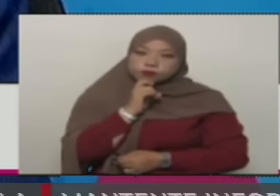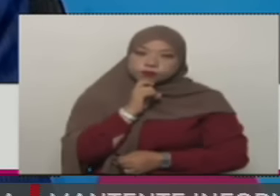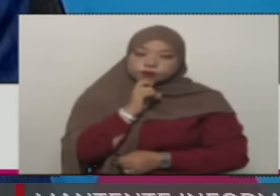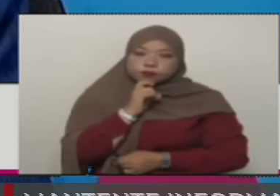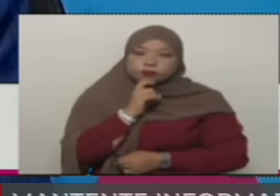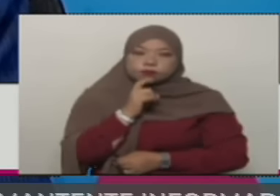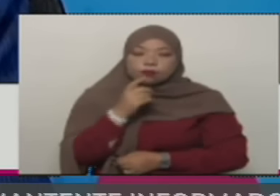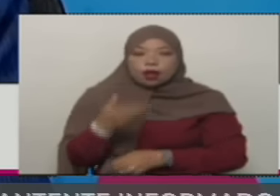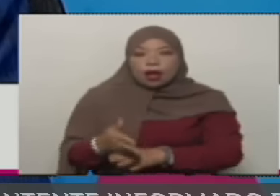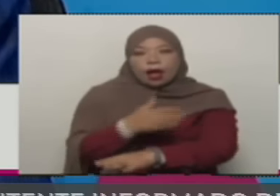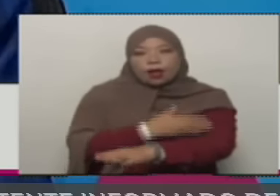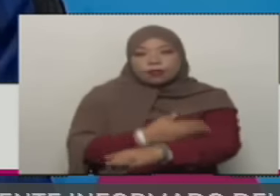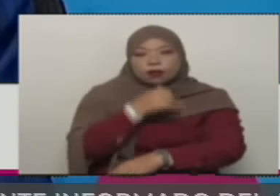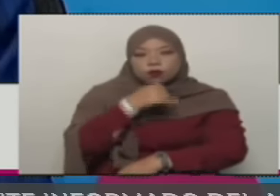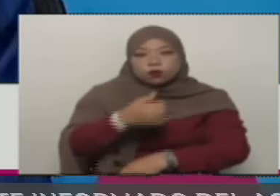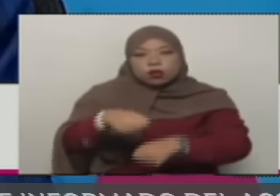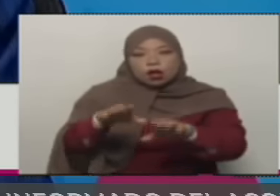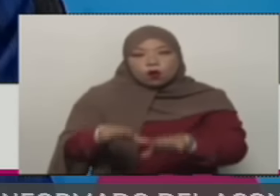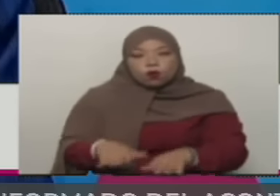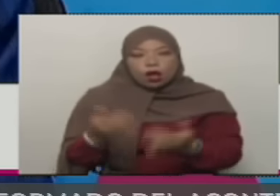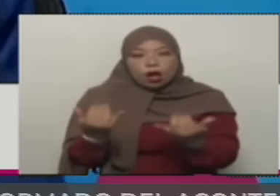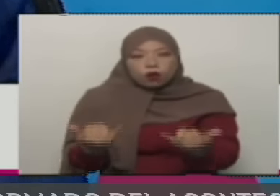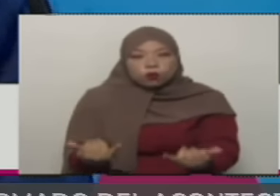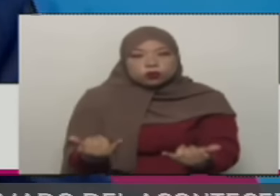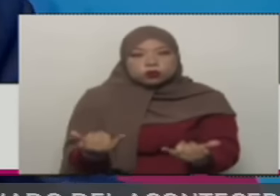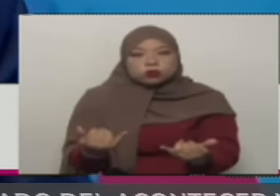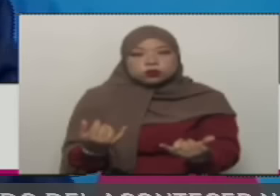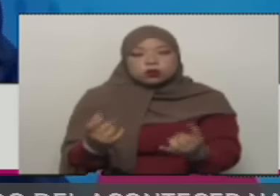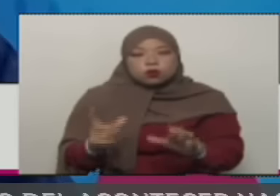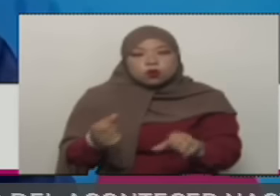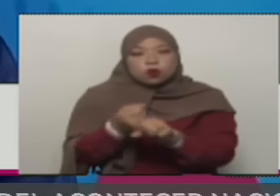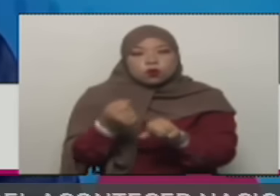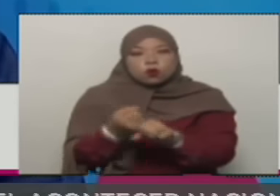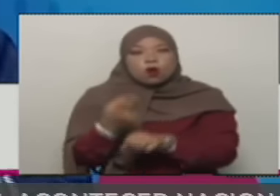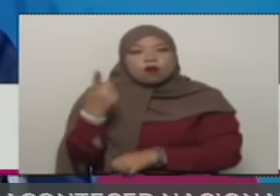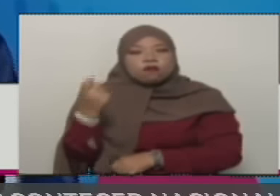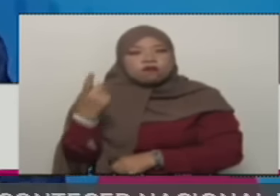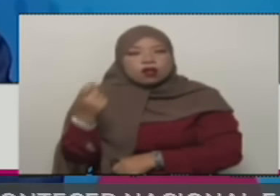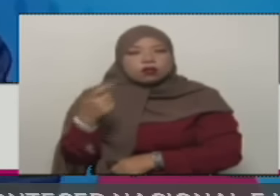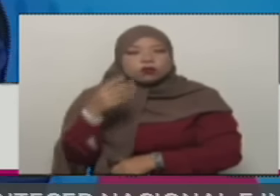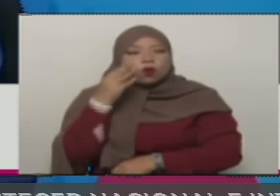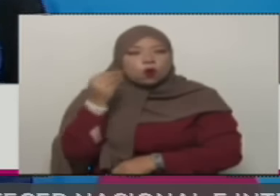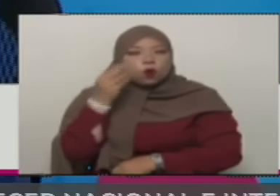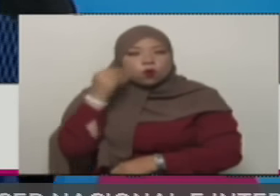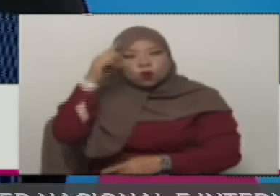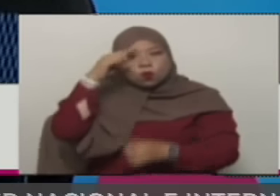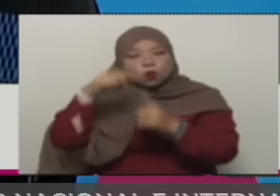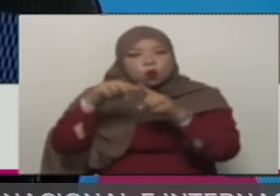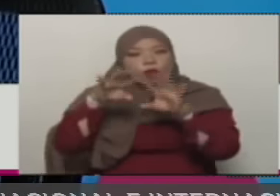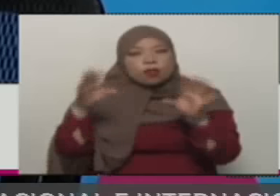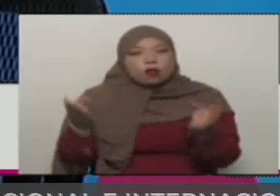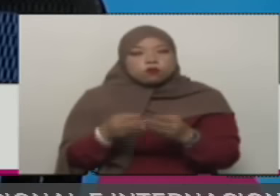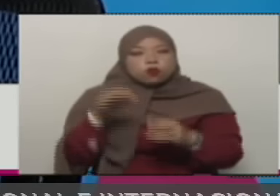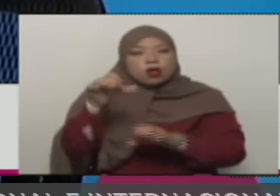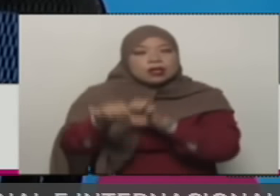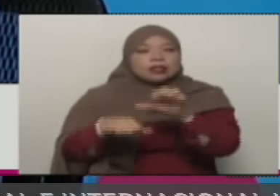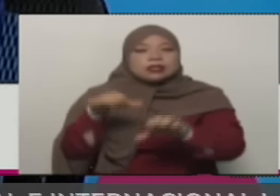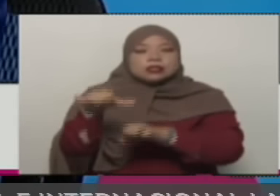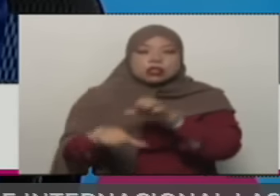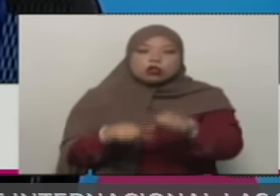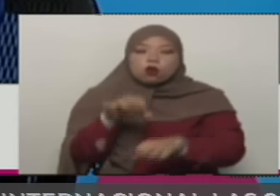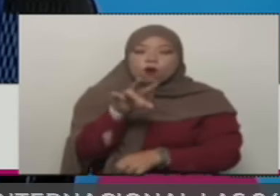había y lo que hay. Cuando uno dice que falta mucho es por las expectativas del mundo del siglo XXI que estamos